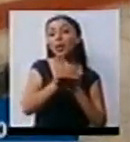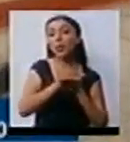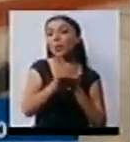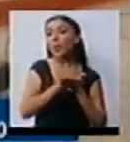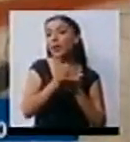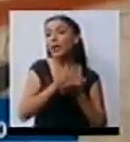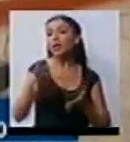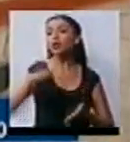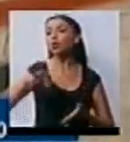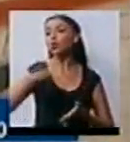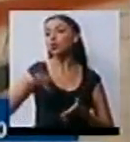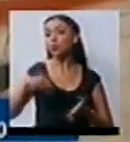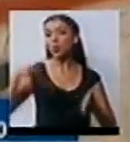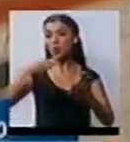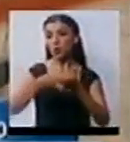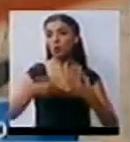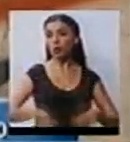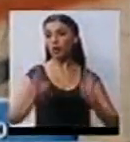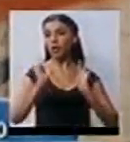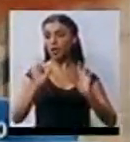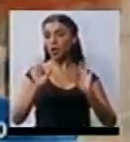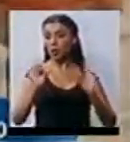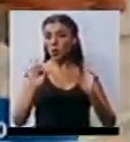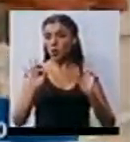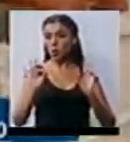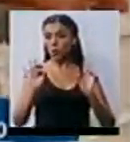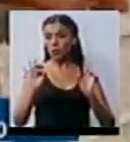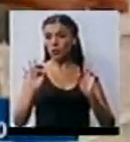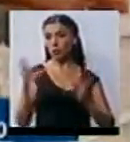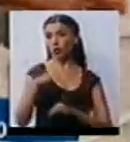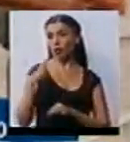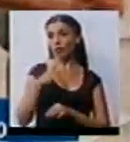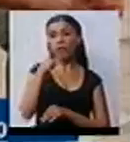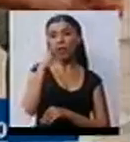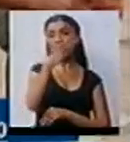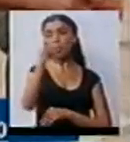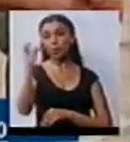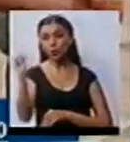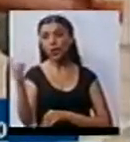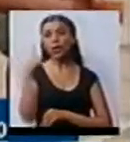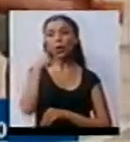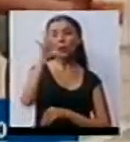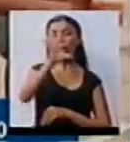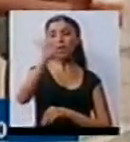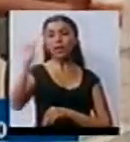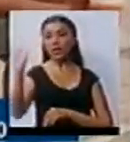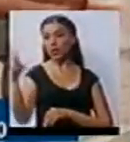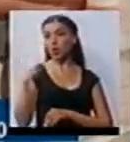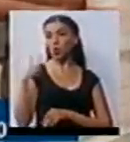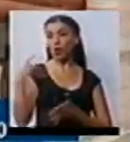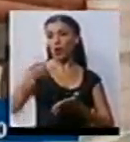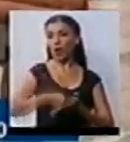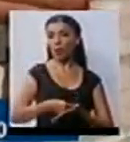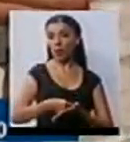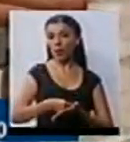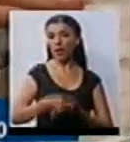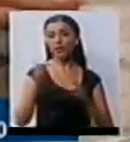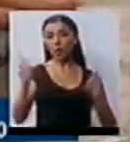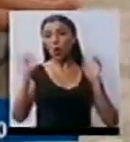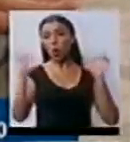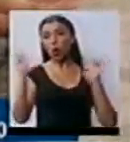tema de estas diferencias que nos adeudan, también estamos esperando esta reunión con el intendente. Ojalá que